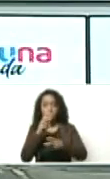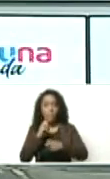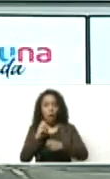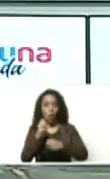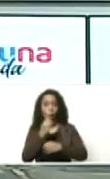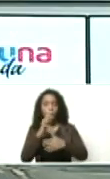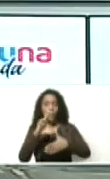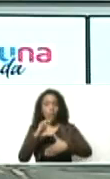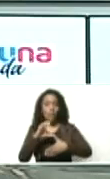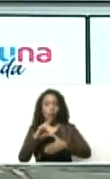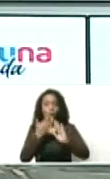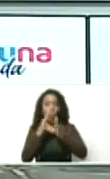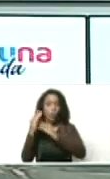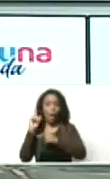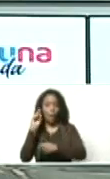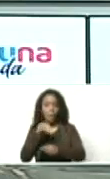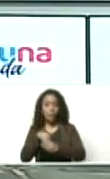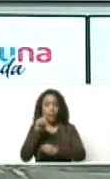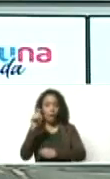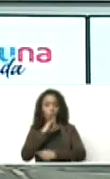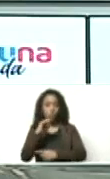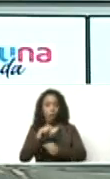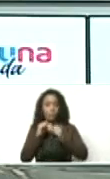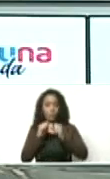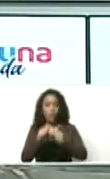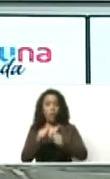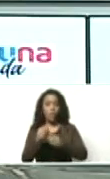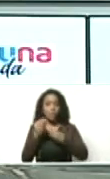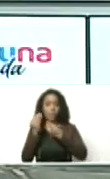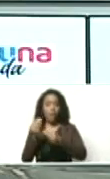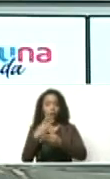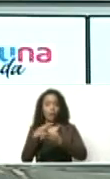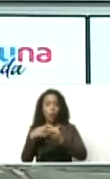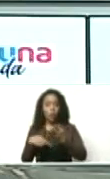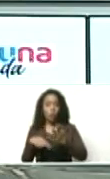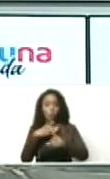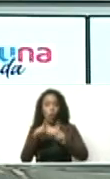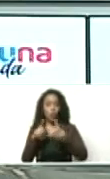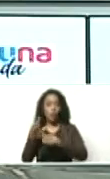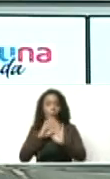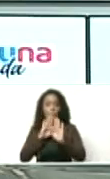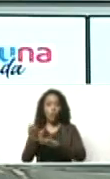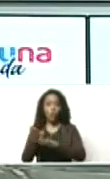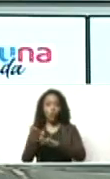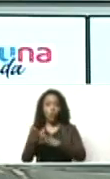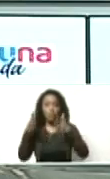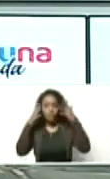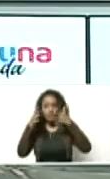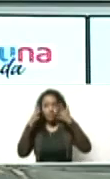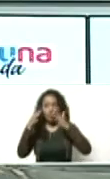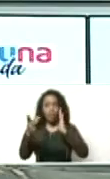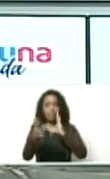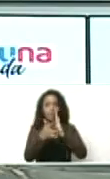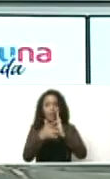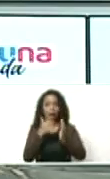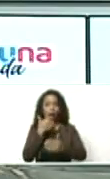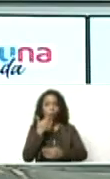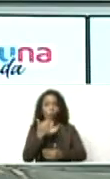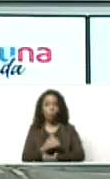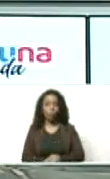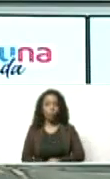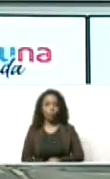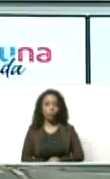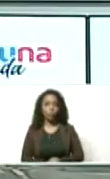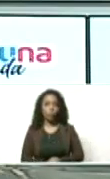Comunas, hay que meterse en el Zulia permanentemente, darle recursos, logística, apoyo, asesoría técnica.